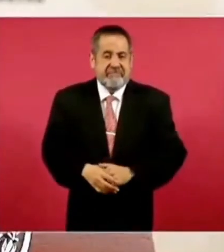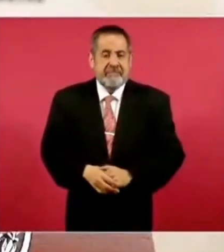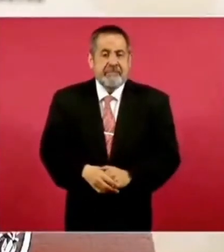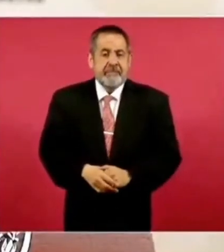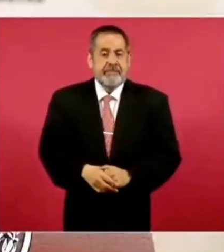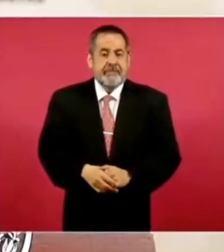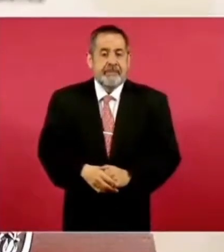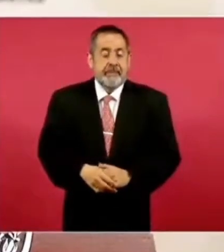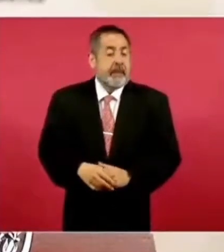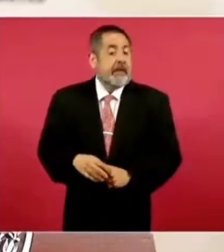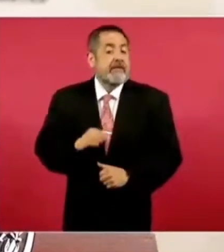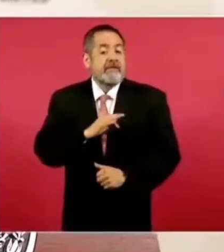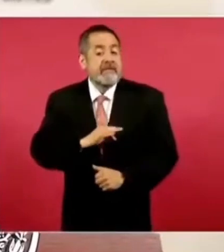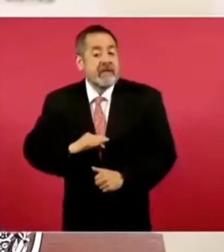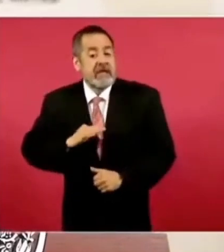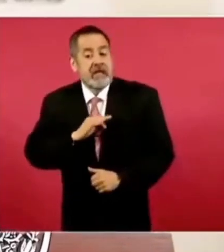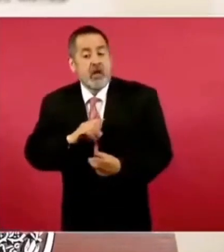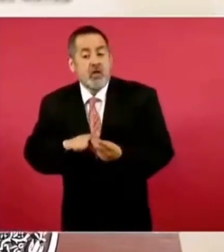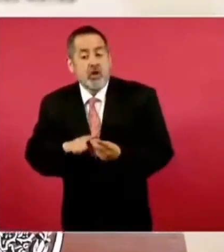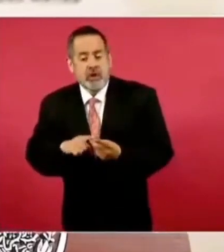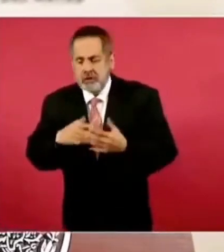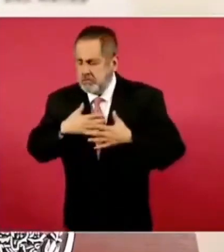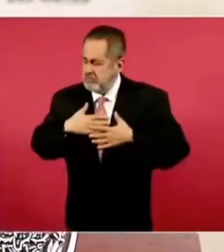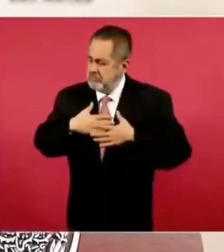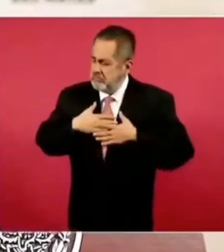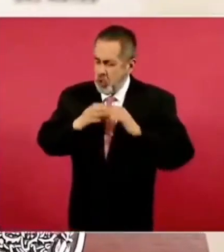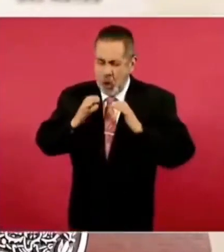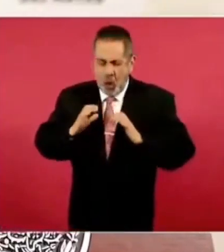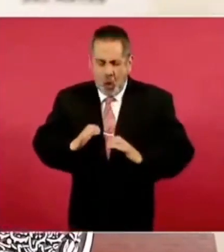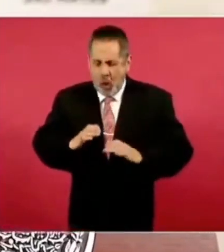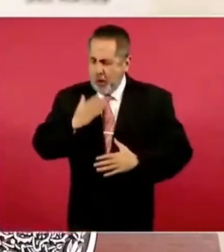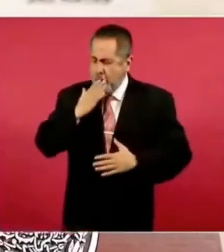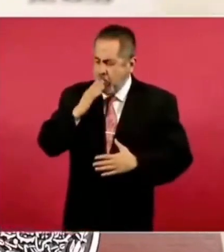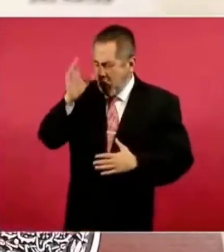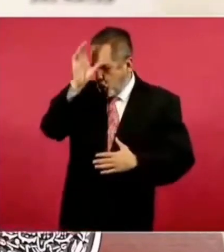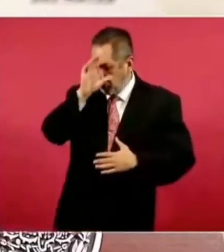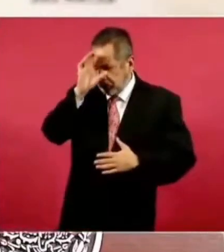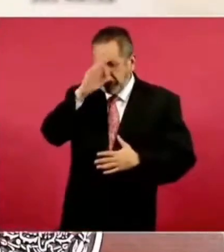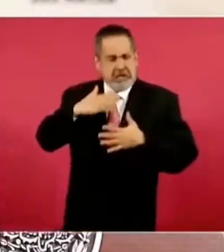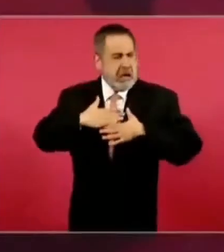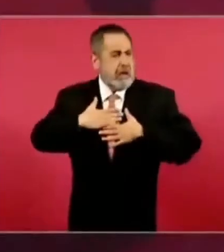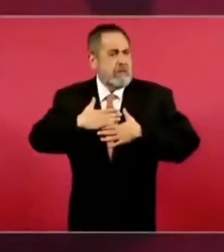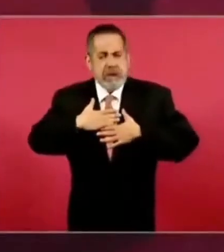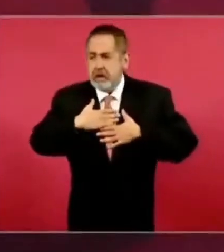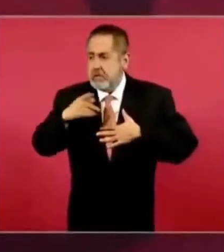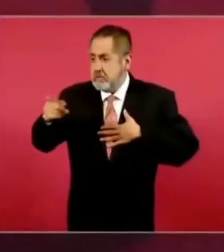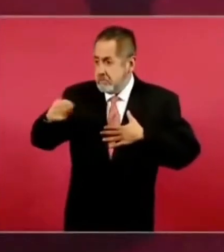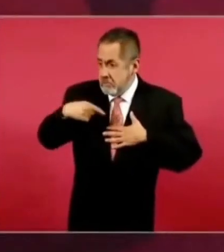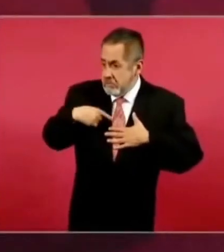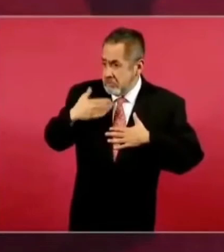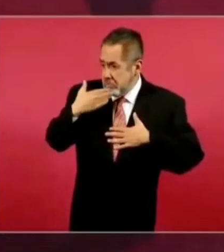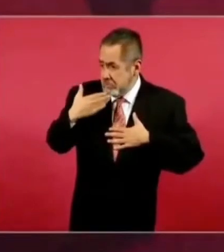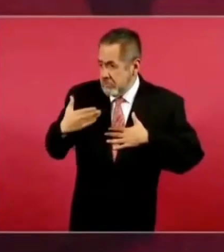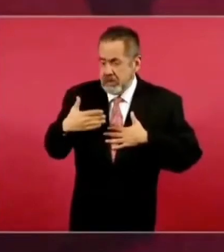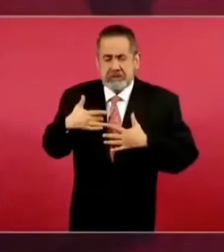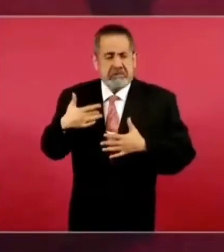La felicidad es estar bien con uno mismo, estar bien con nuestra